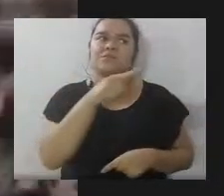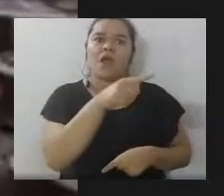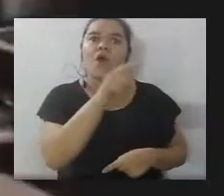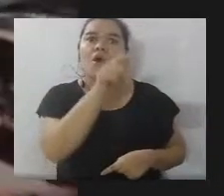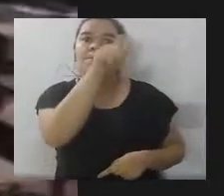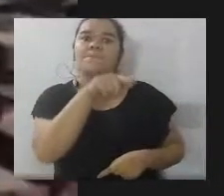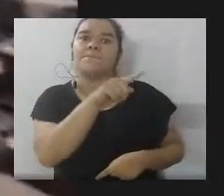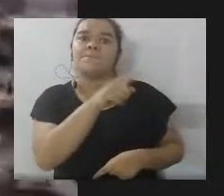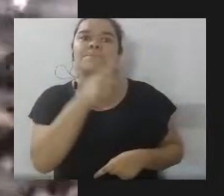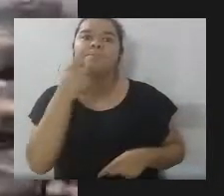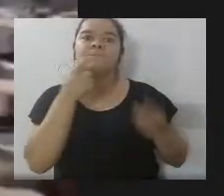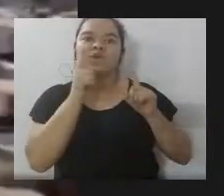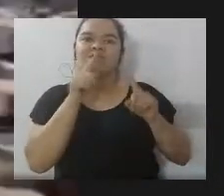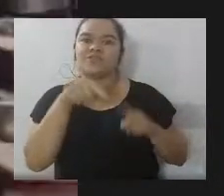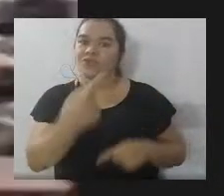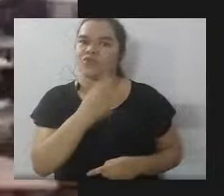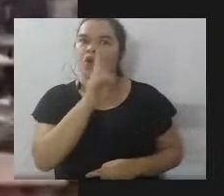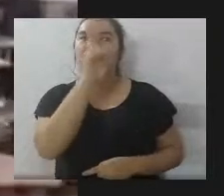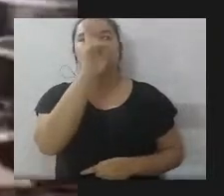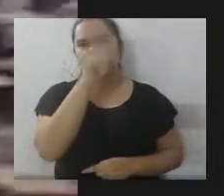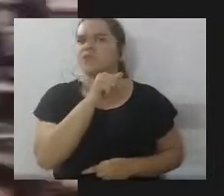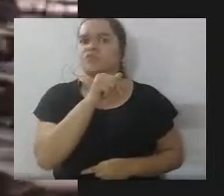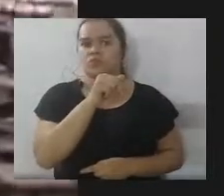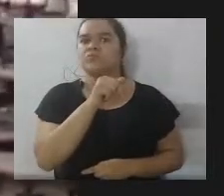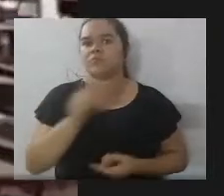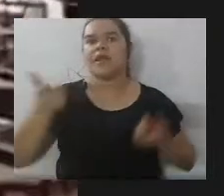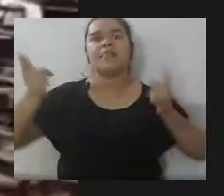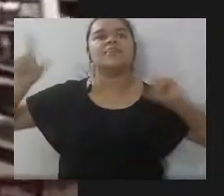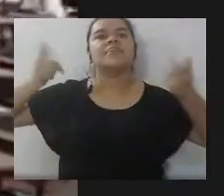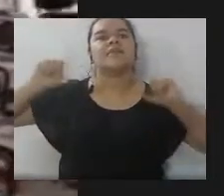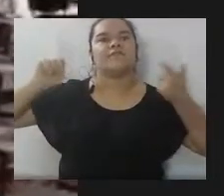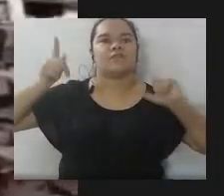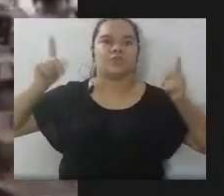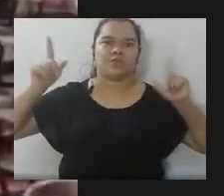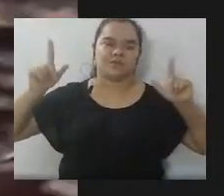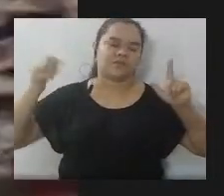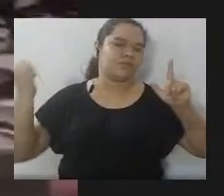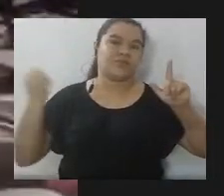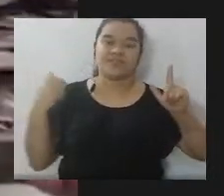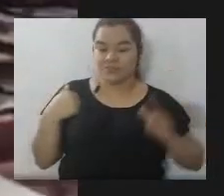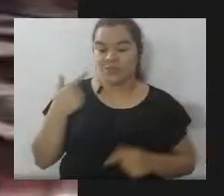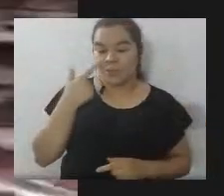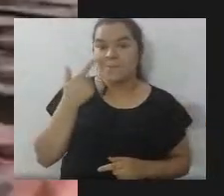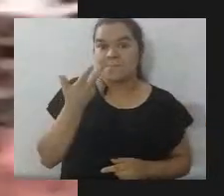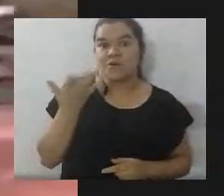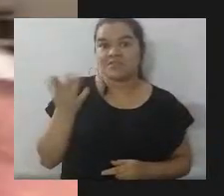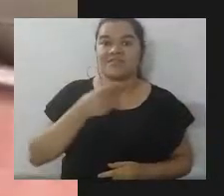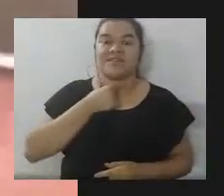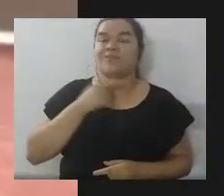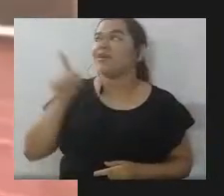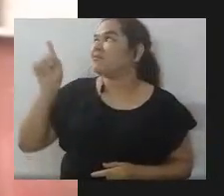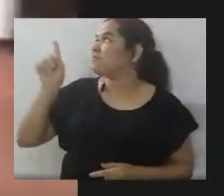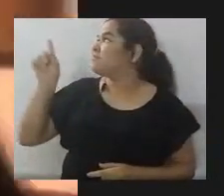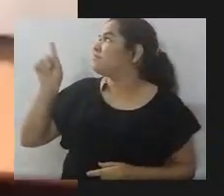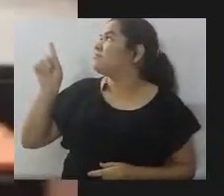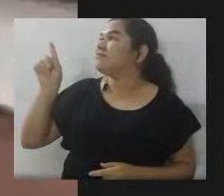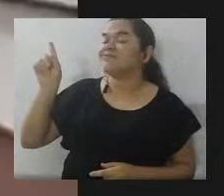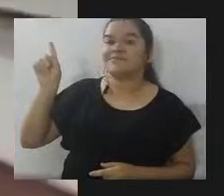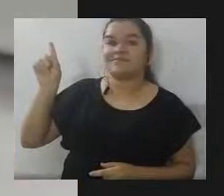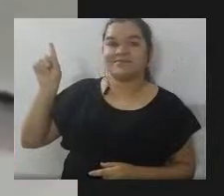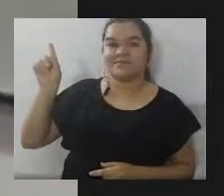de pensar esto como un proceso. ¿Sí? Bien. Esto quería mostrarles porque esto es